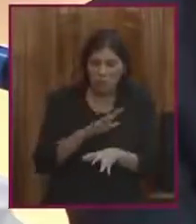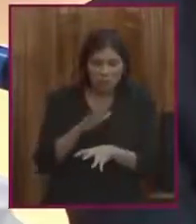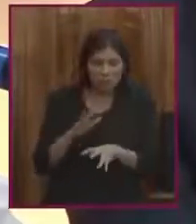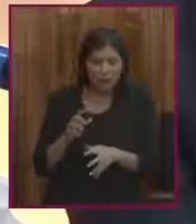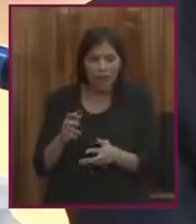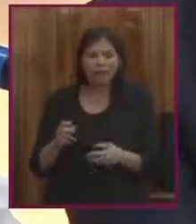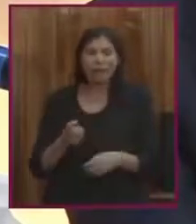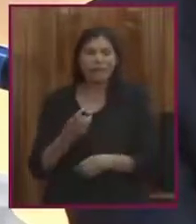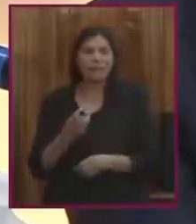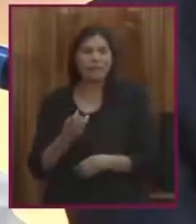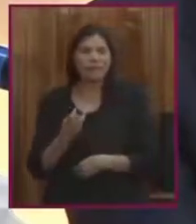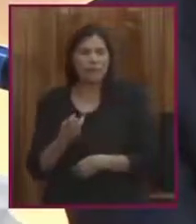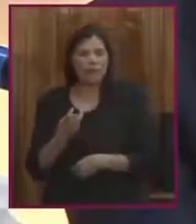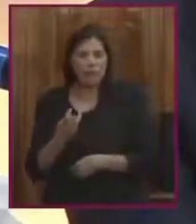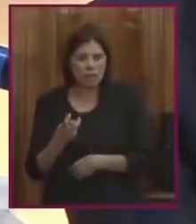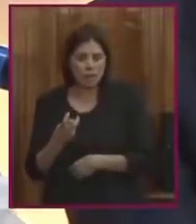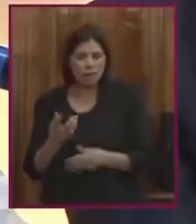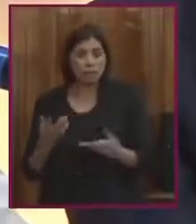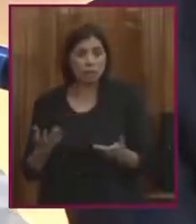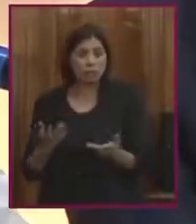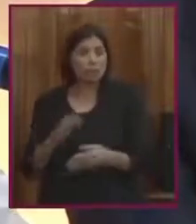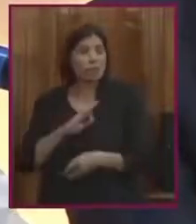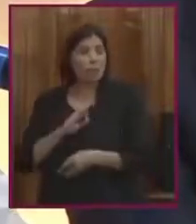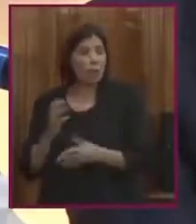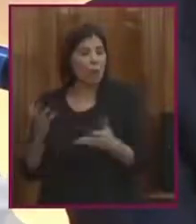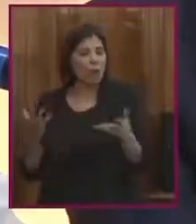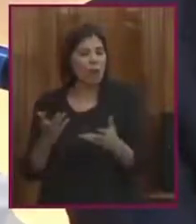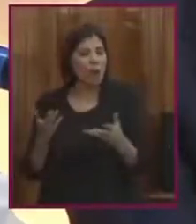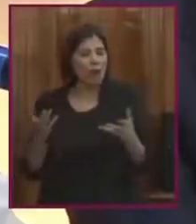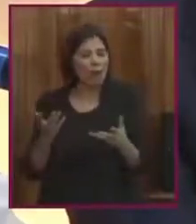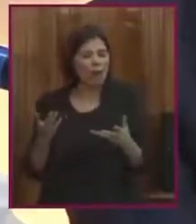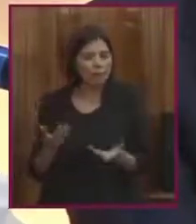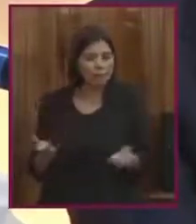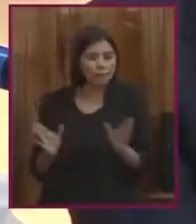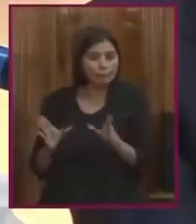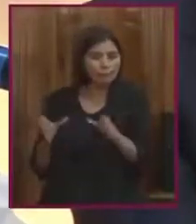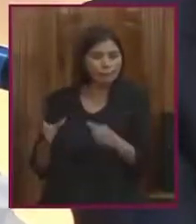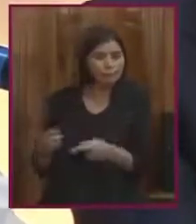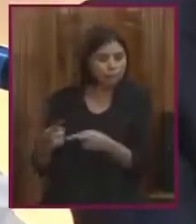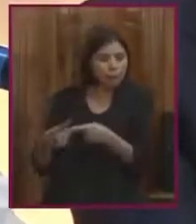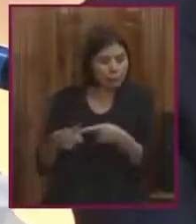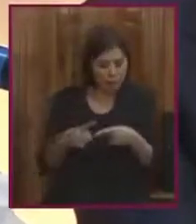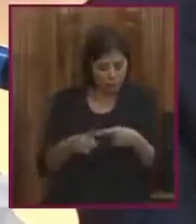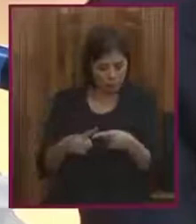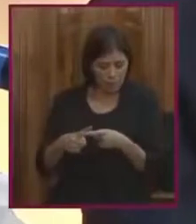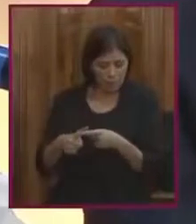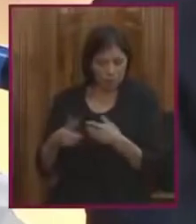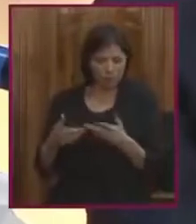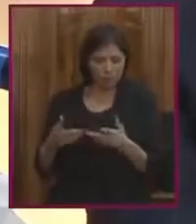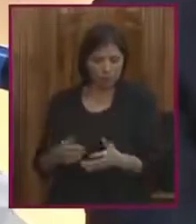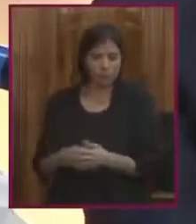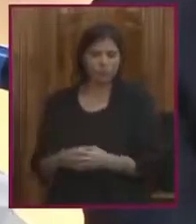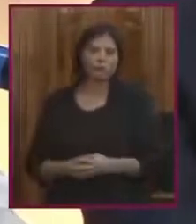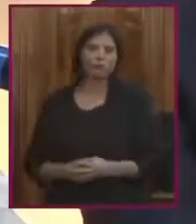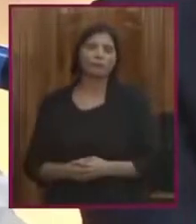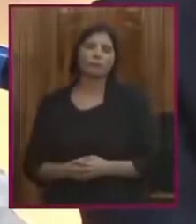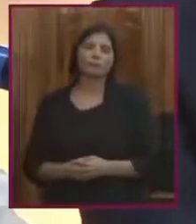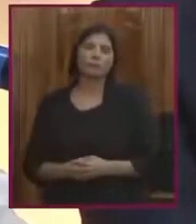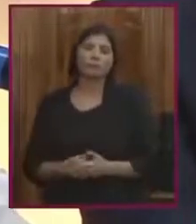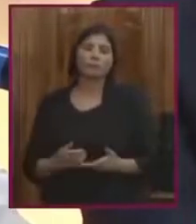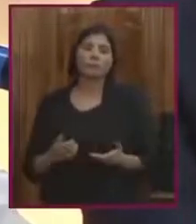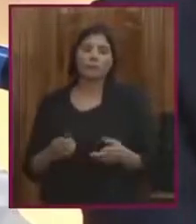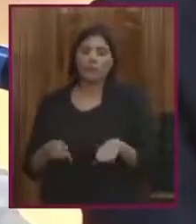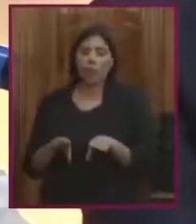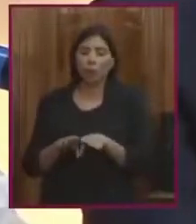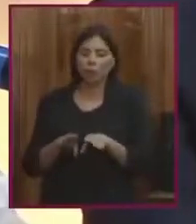unidad, se dé en una diversidad en el campo de lo que ha sido la